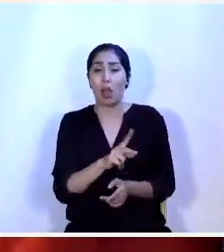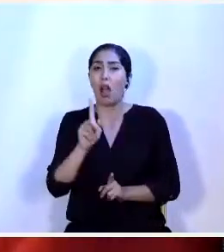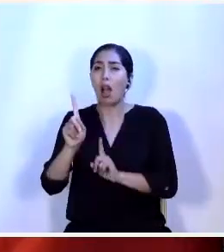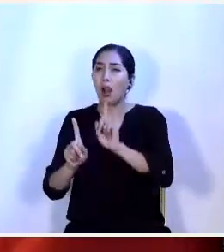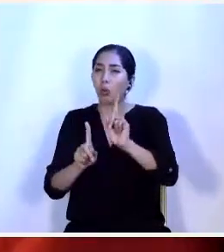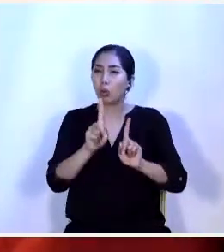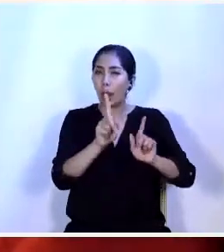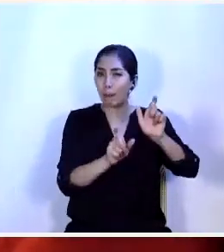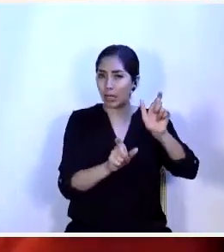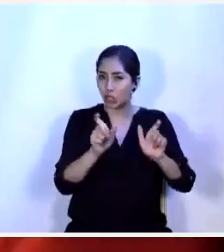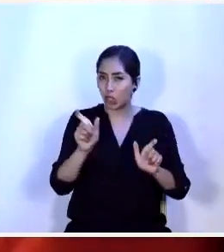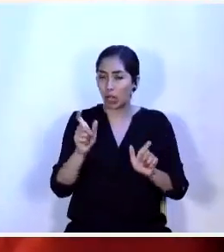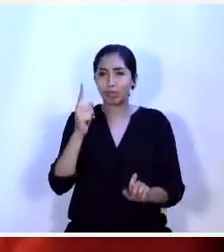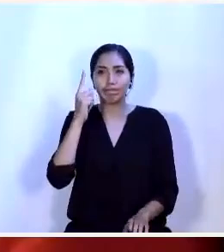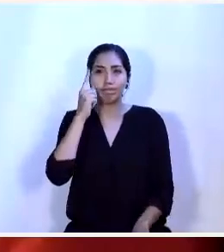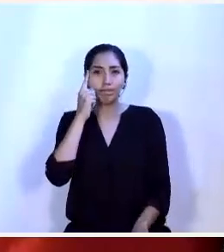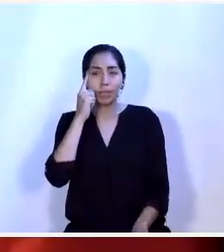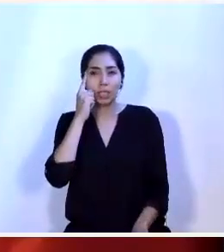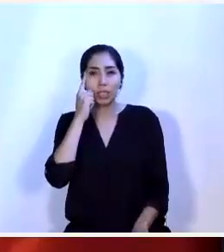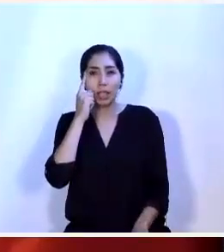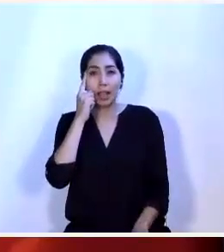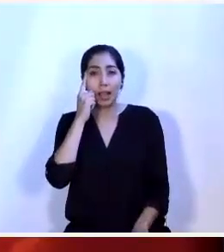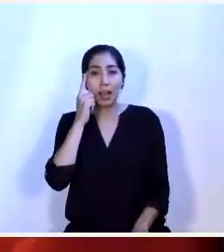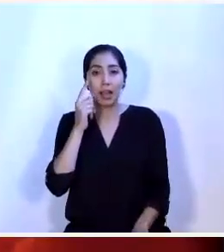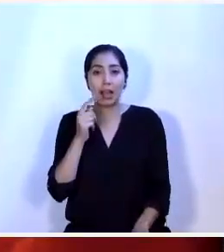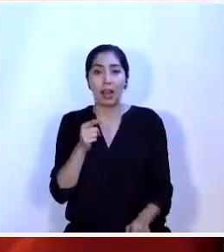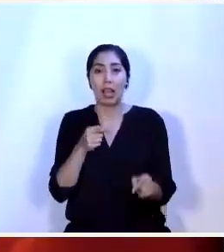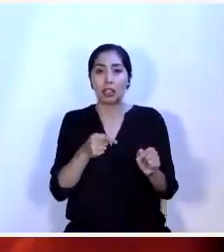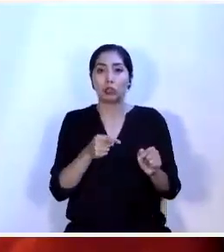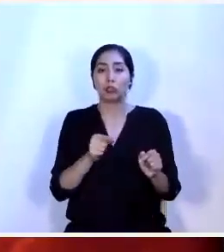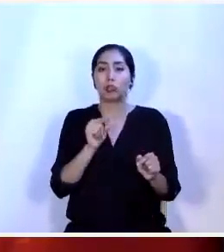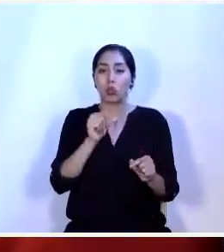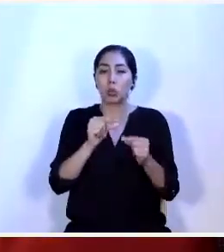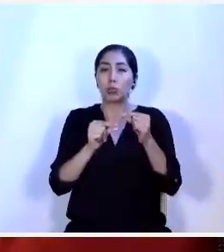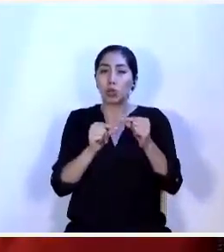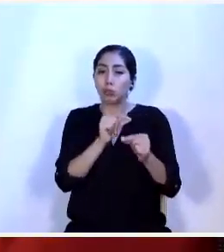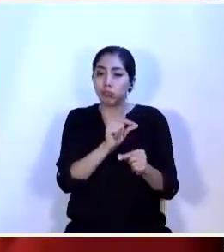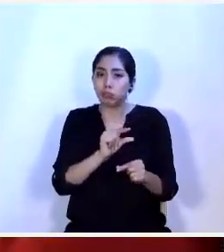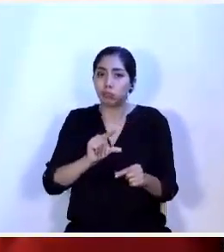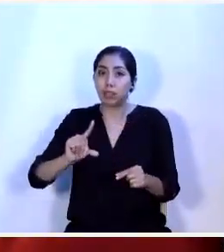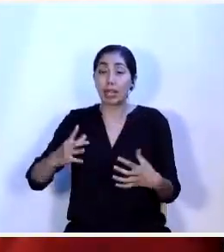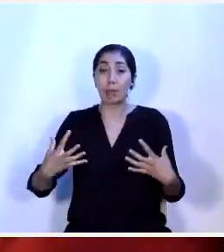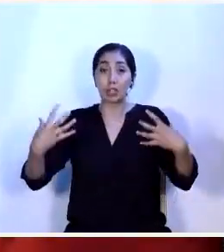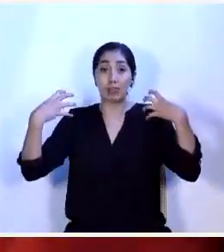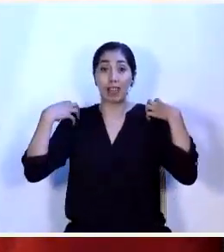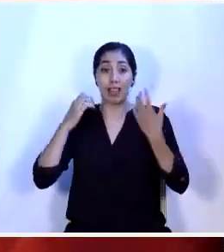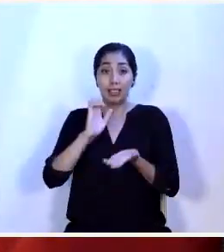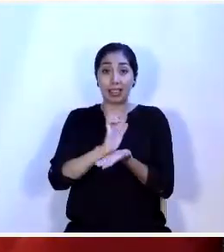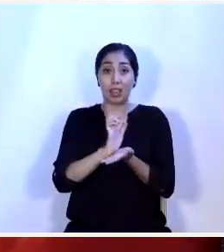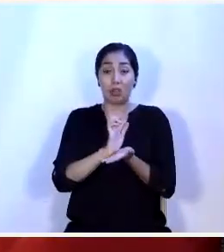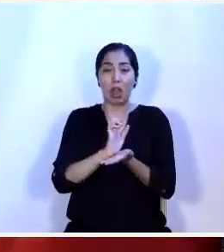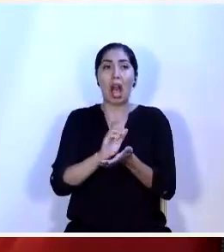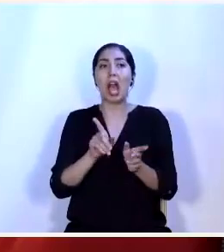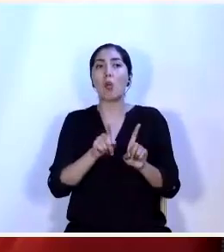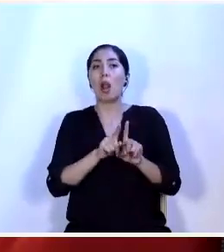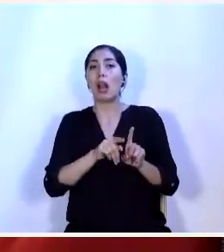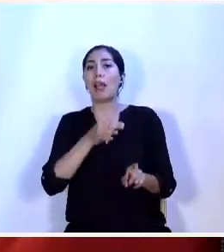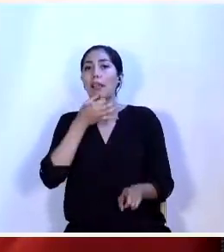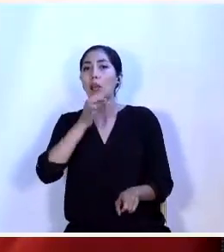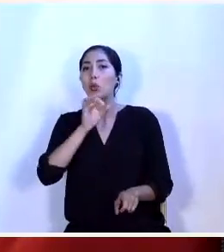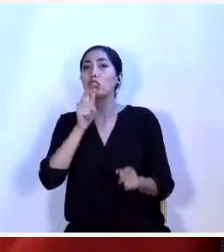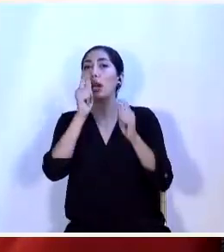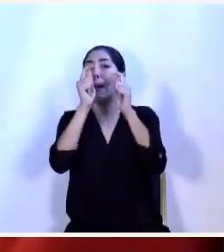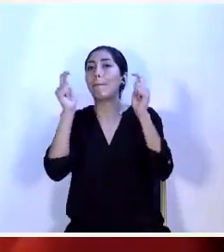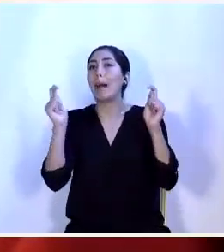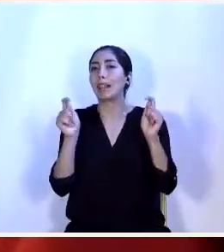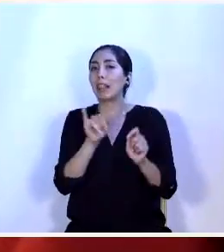puedan haber pensado de que esta referencia a la gradualidad y la responsabilidad fiscal fue un discurso de campaña. A mí, la verdad, estas disquisiciones